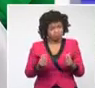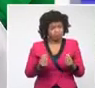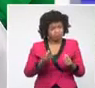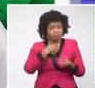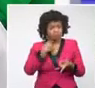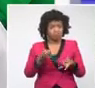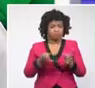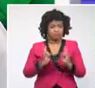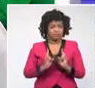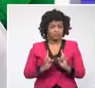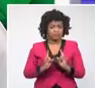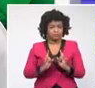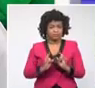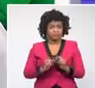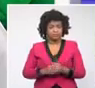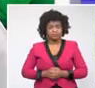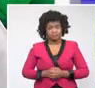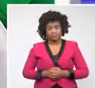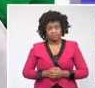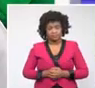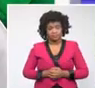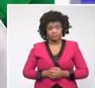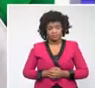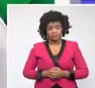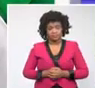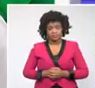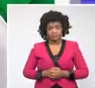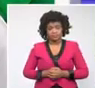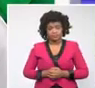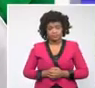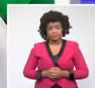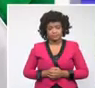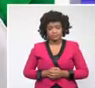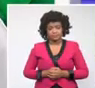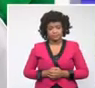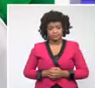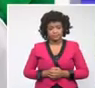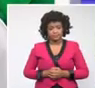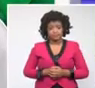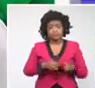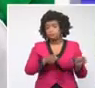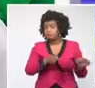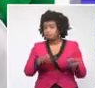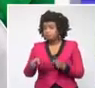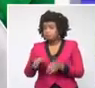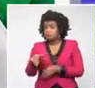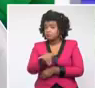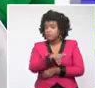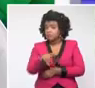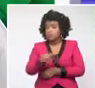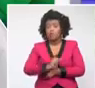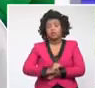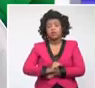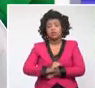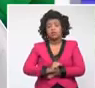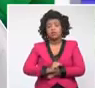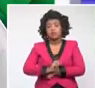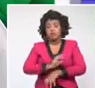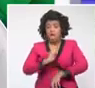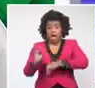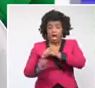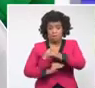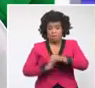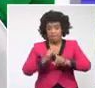para lo que Cuba había mantenido. Y como también, un poco que cambiando el patrón de